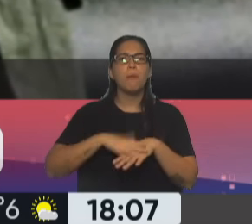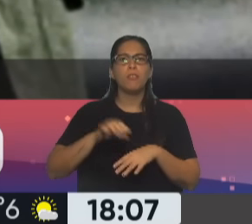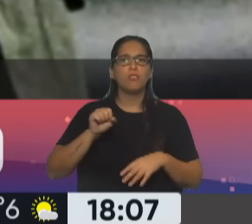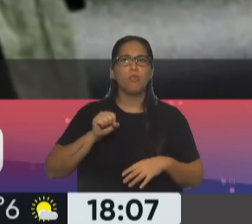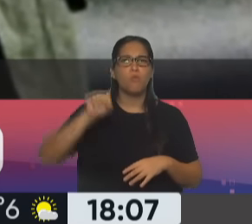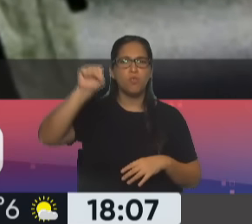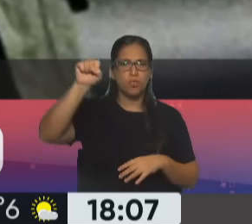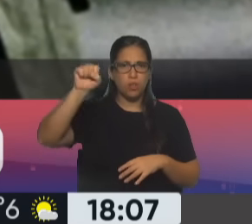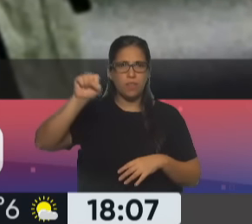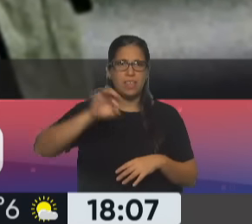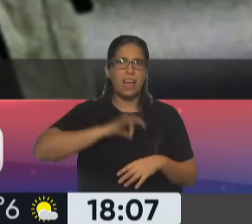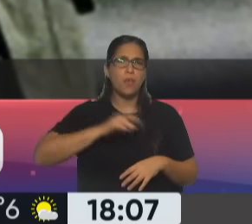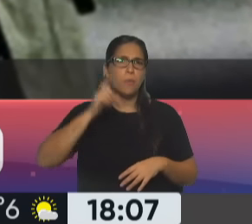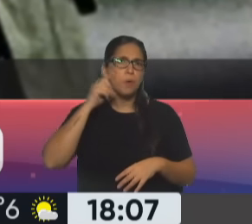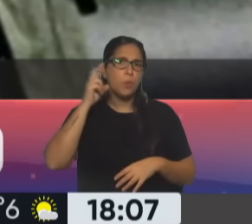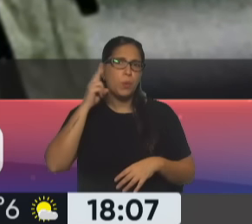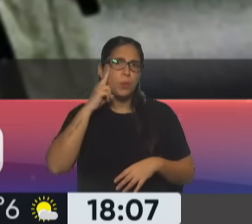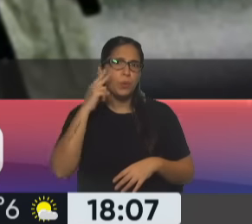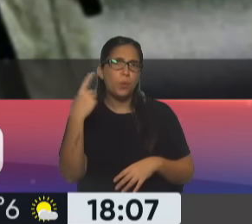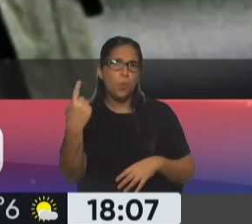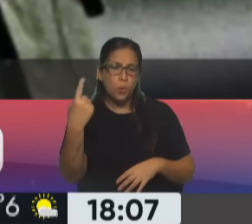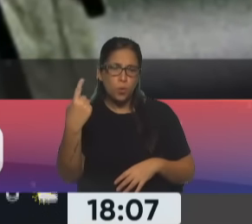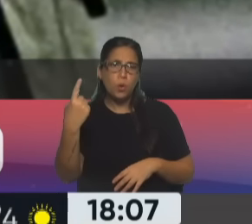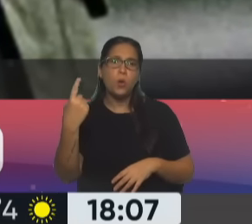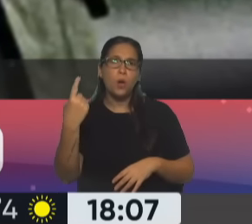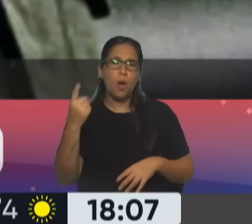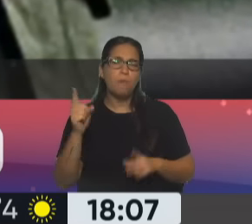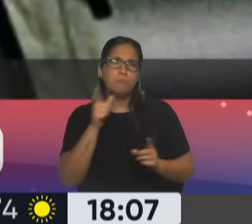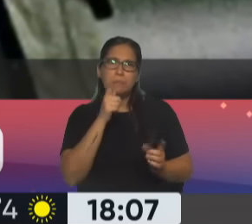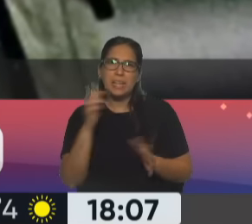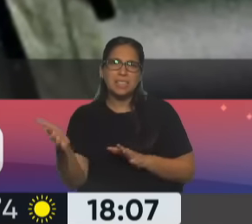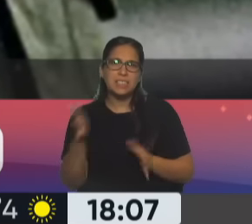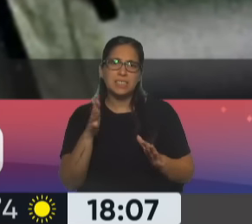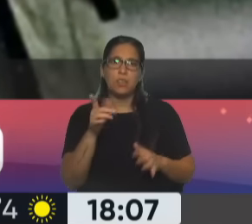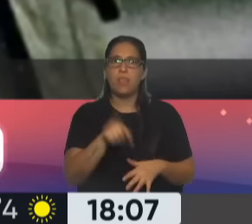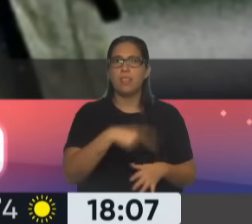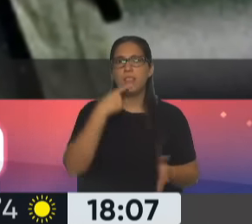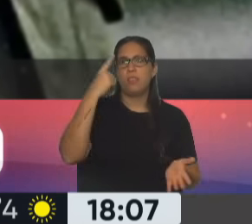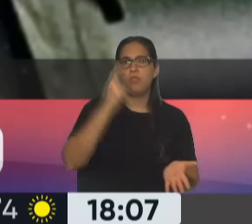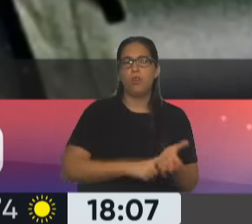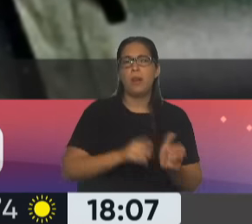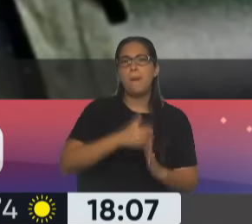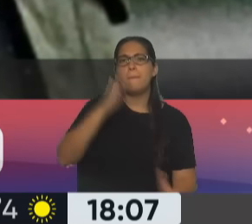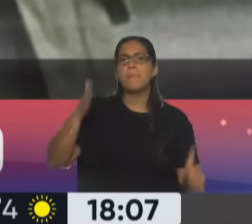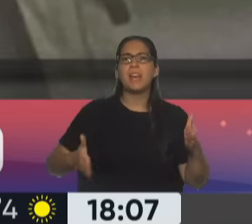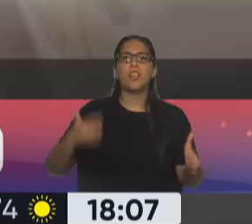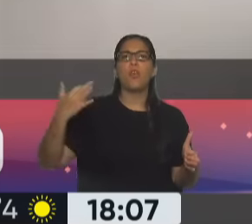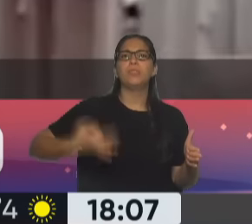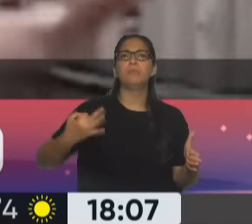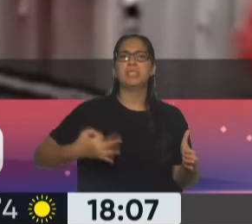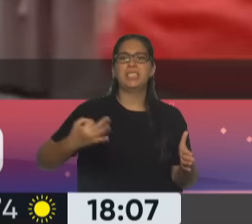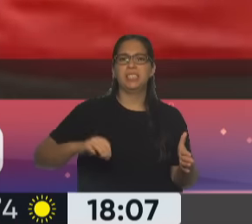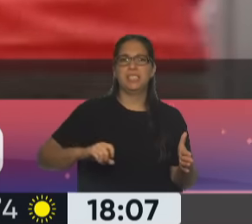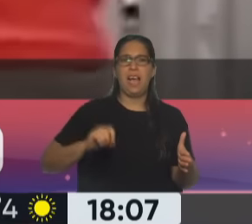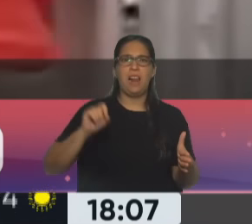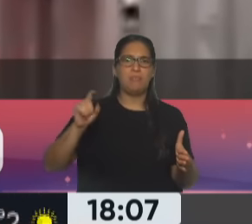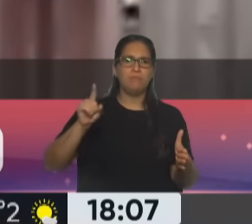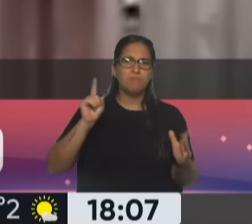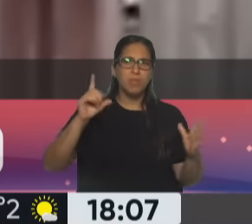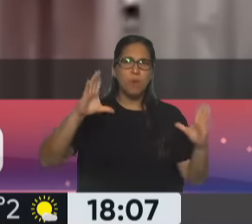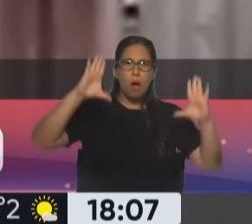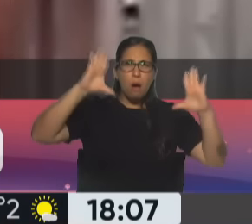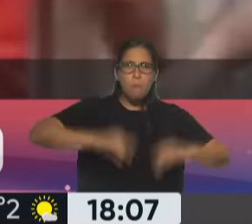en 1991, cuando tuvo que tomar drásticas medidas, denominadas Período Especial, donde se replicaban los